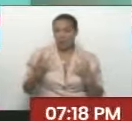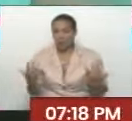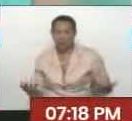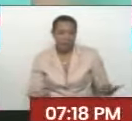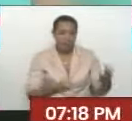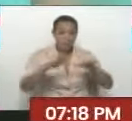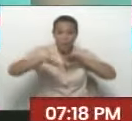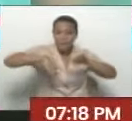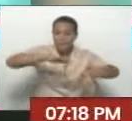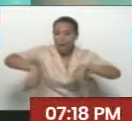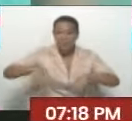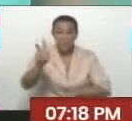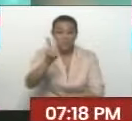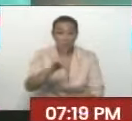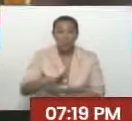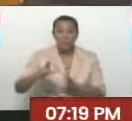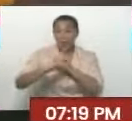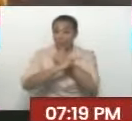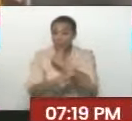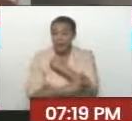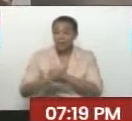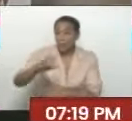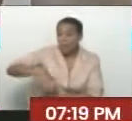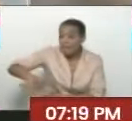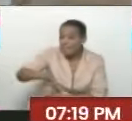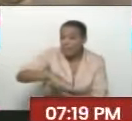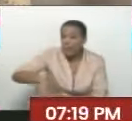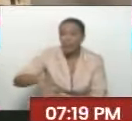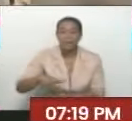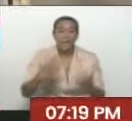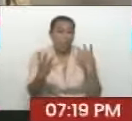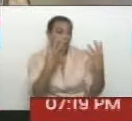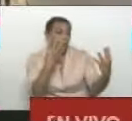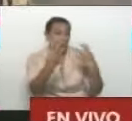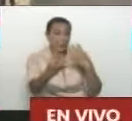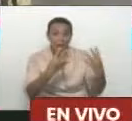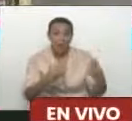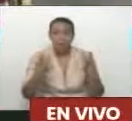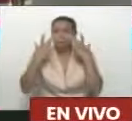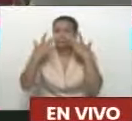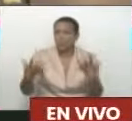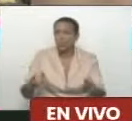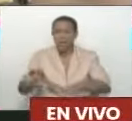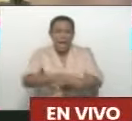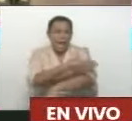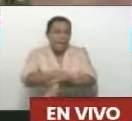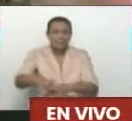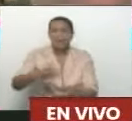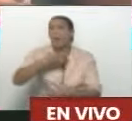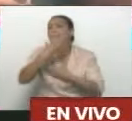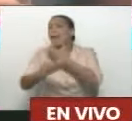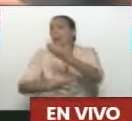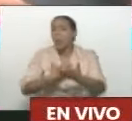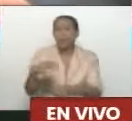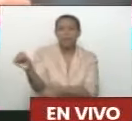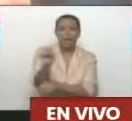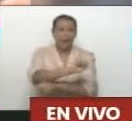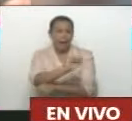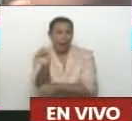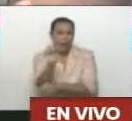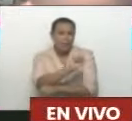todas las playas de Venezuela, en los parques, en los balnearios, en los bulevares, se llevó a cabo conciertos,